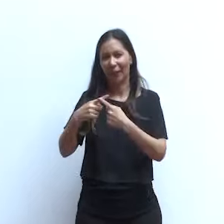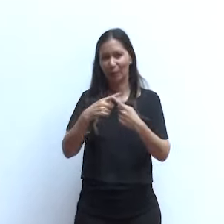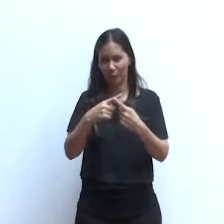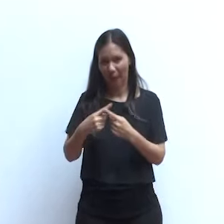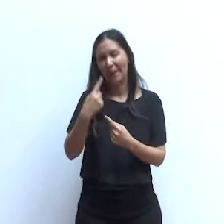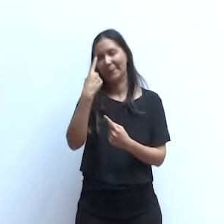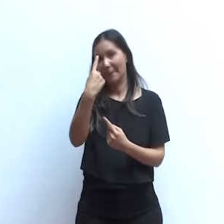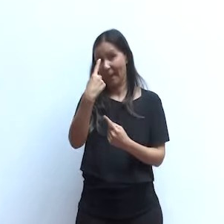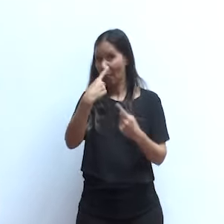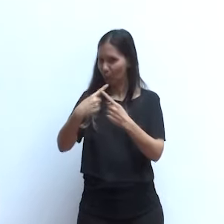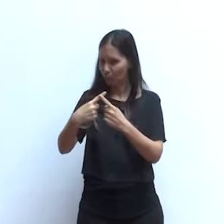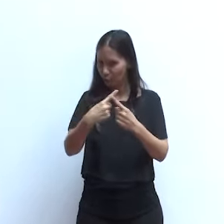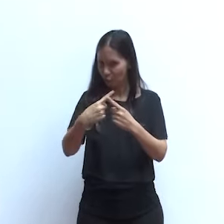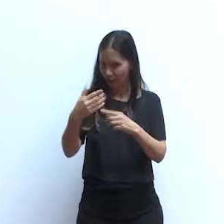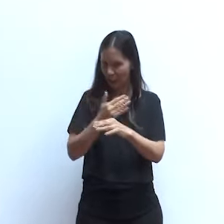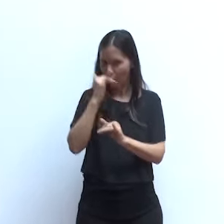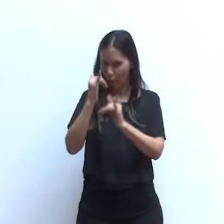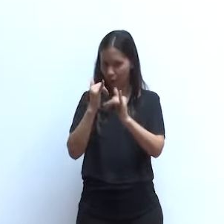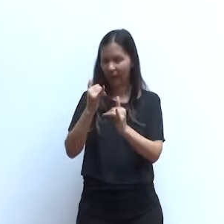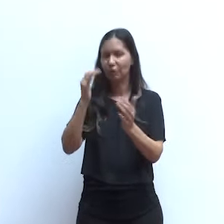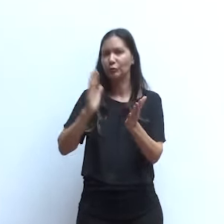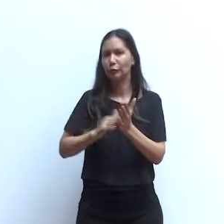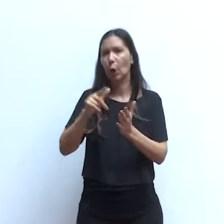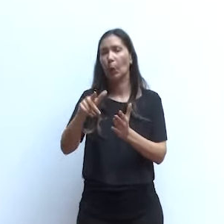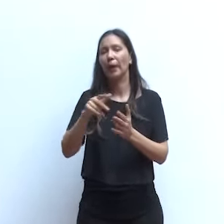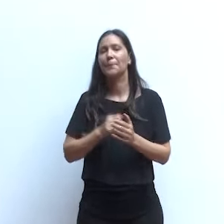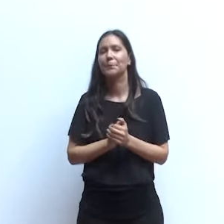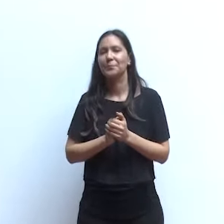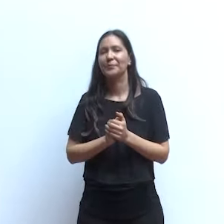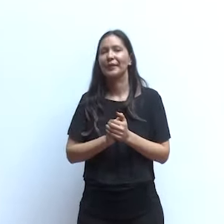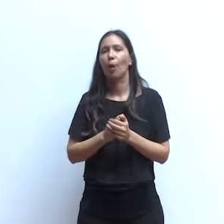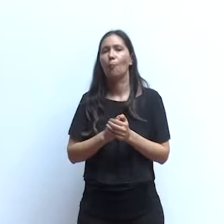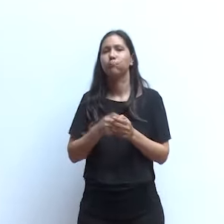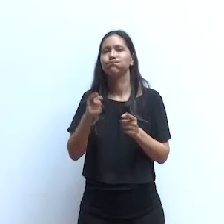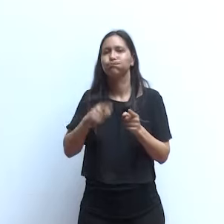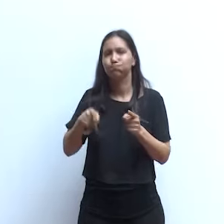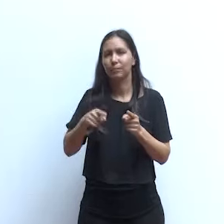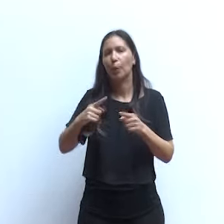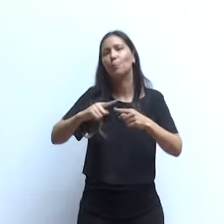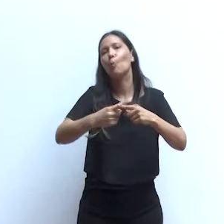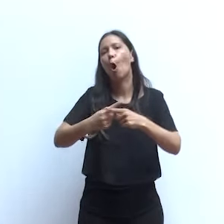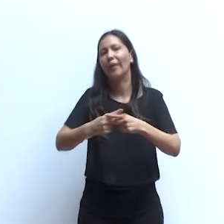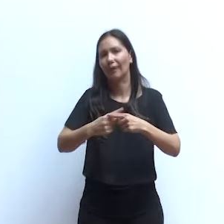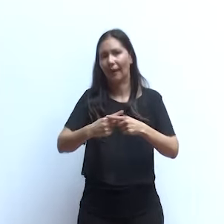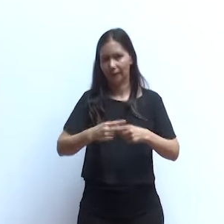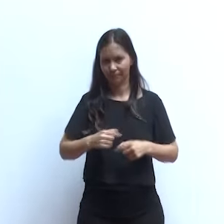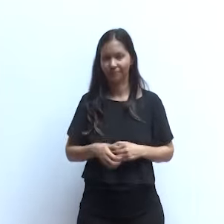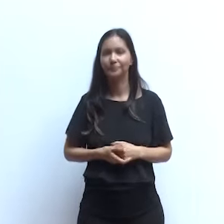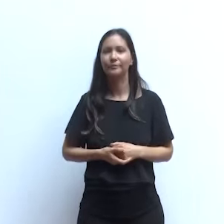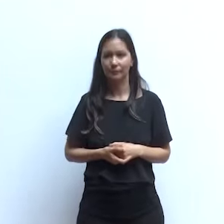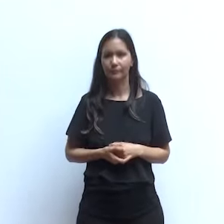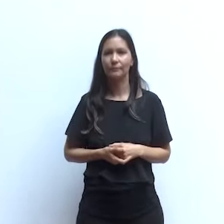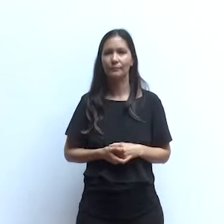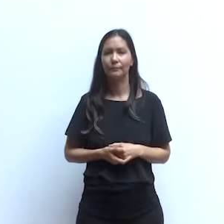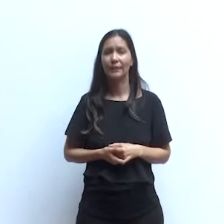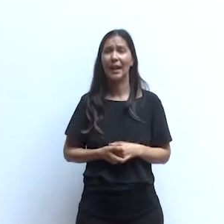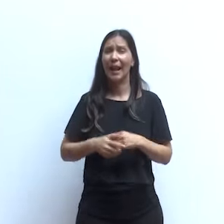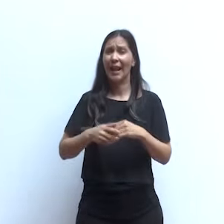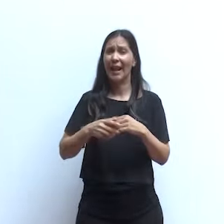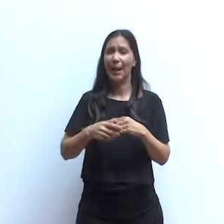quiero plantear Está vinculada también a la periodización política no a m la periodización política la